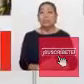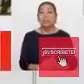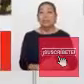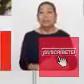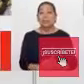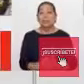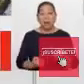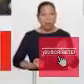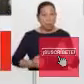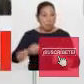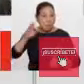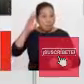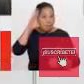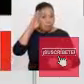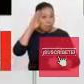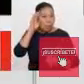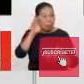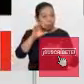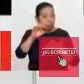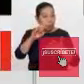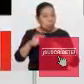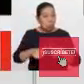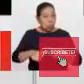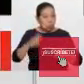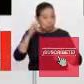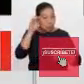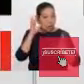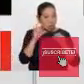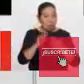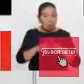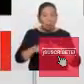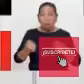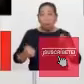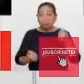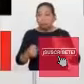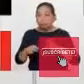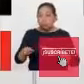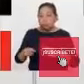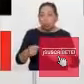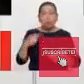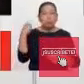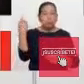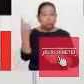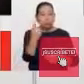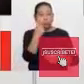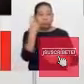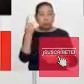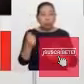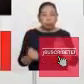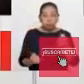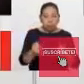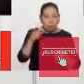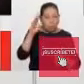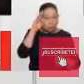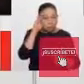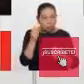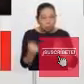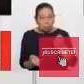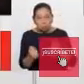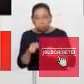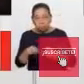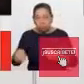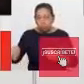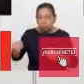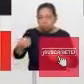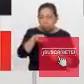todos los patrulleros de las diferentes comisarías en las noches salían a patrullar, con sus sirenas prendidas, con sus luces prendidas, todos los carros de las